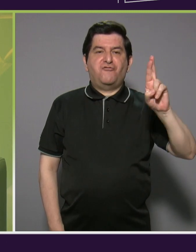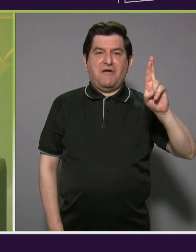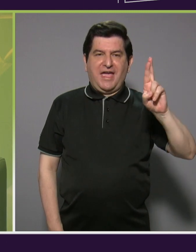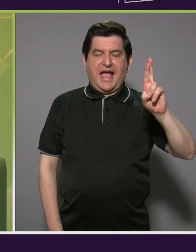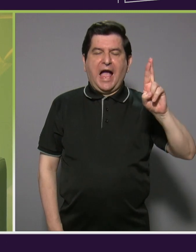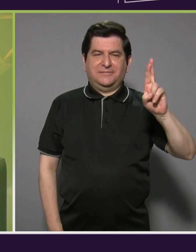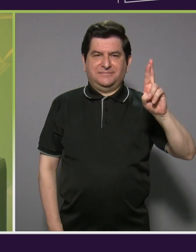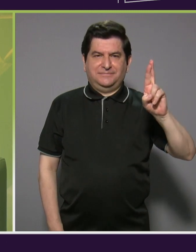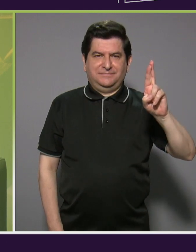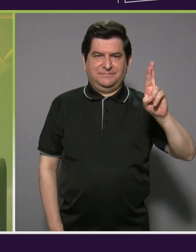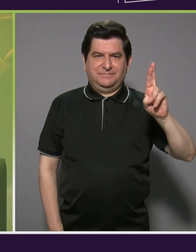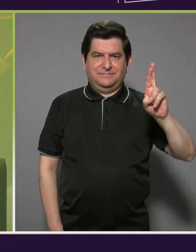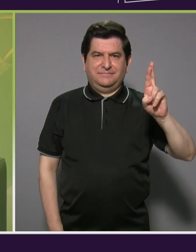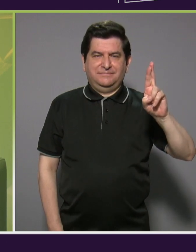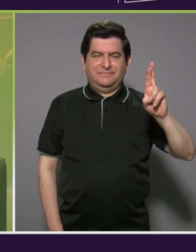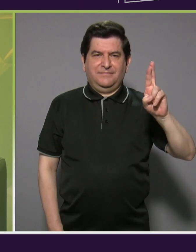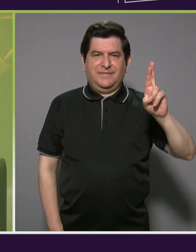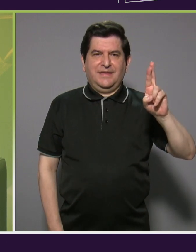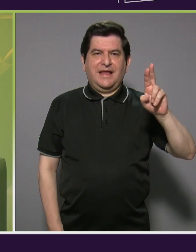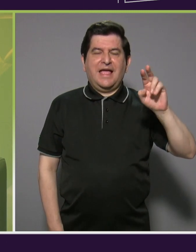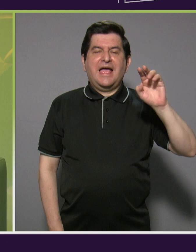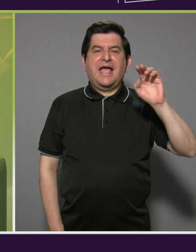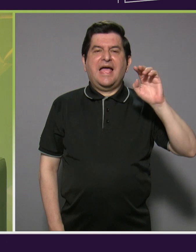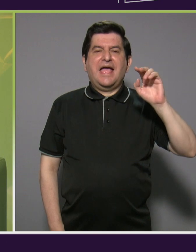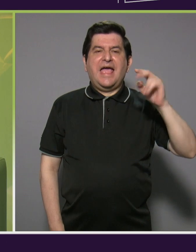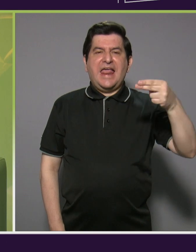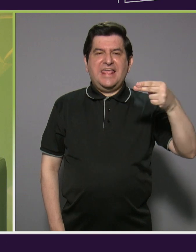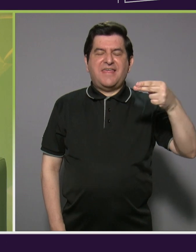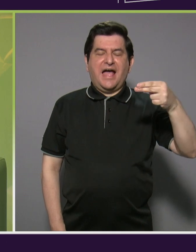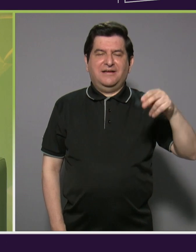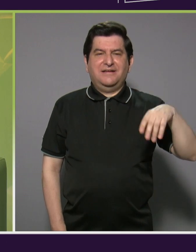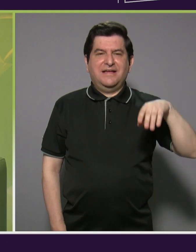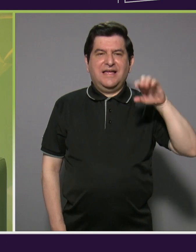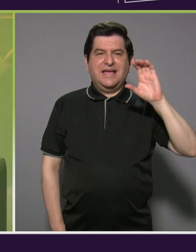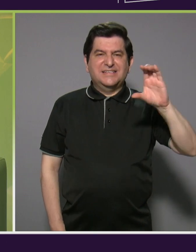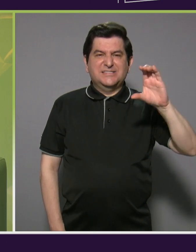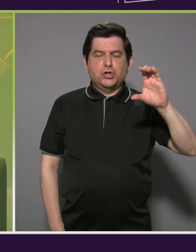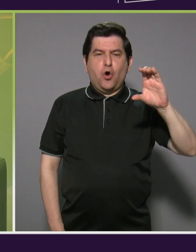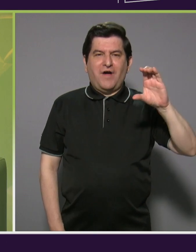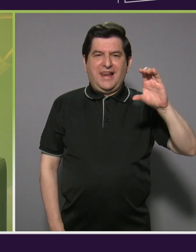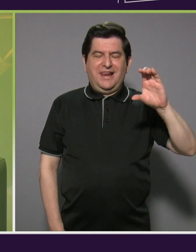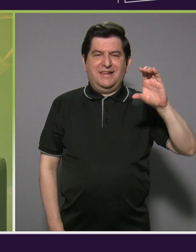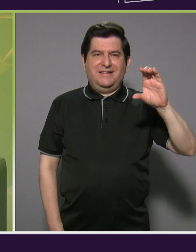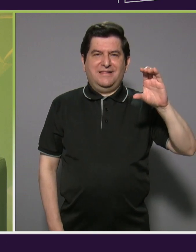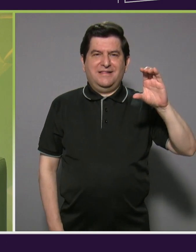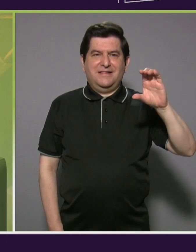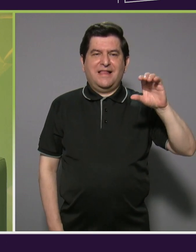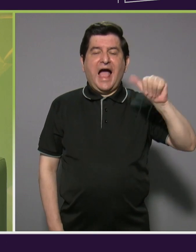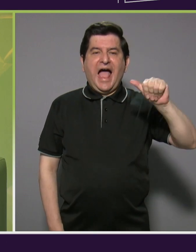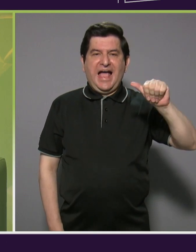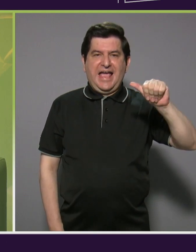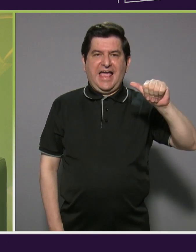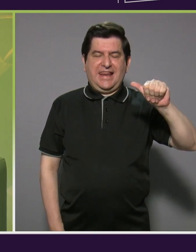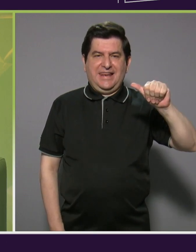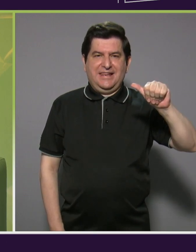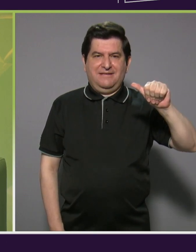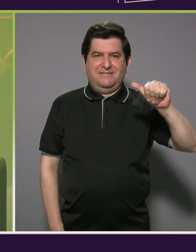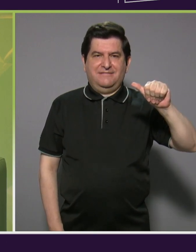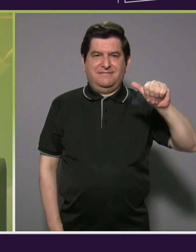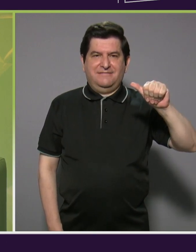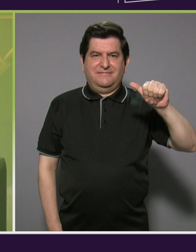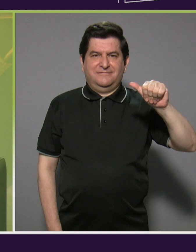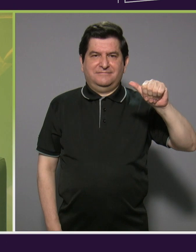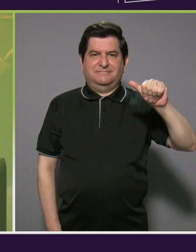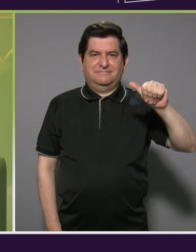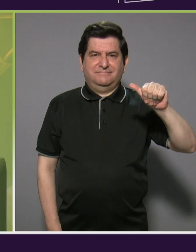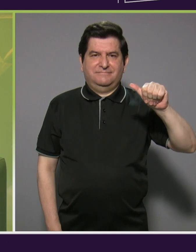Patricia Elizondo Ureña, Elida Chávez Morales, Cristóbal Ramón Meléndez Quesada, Ángela María